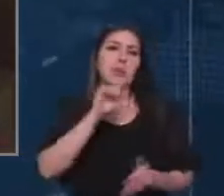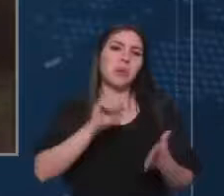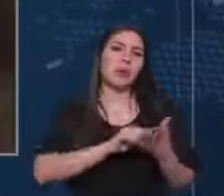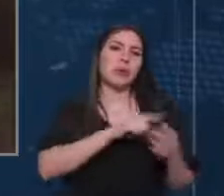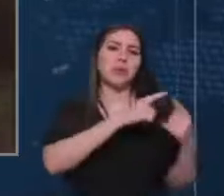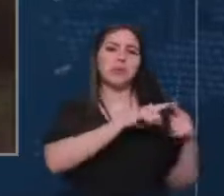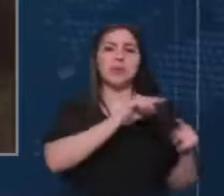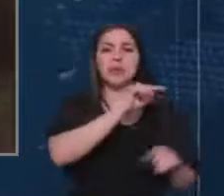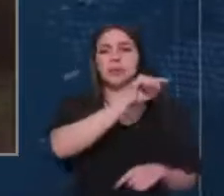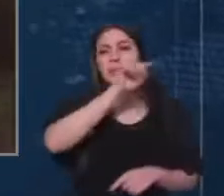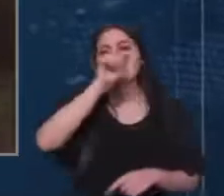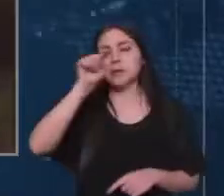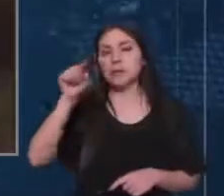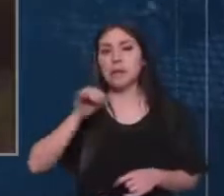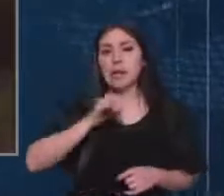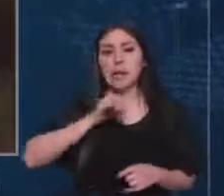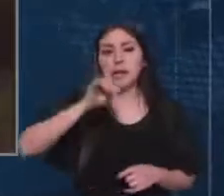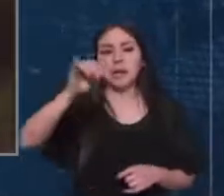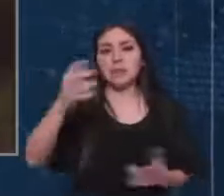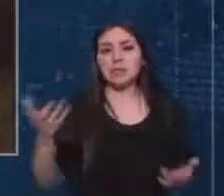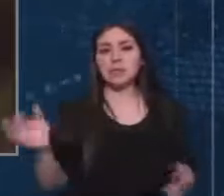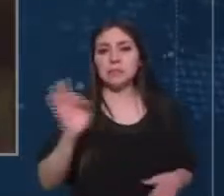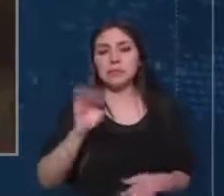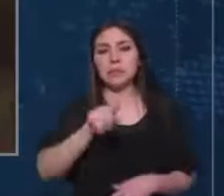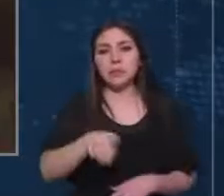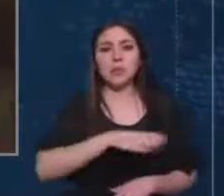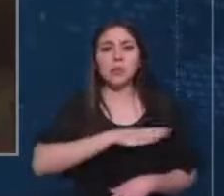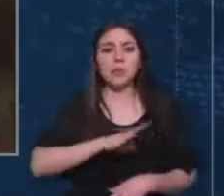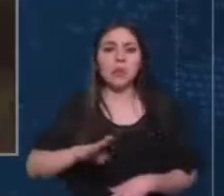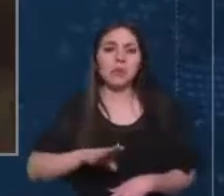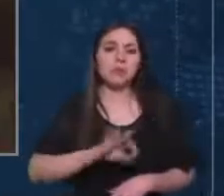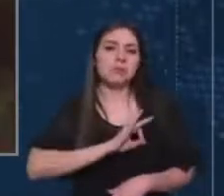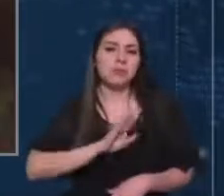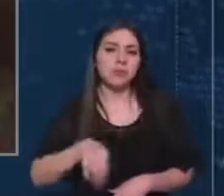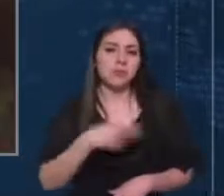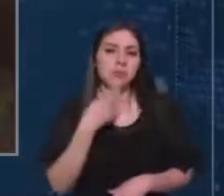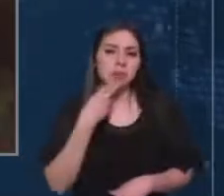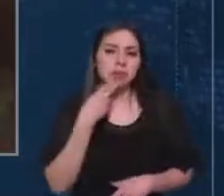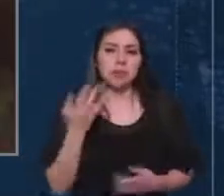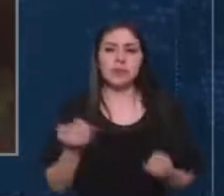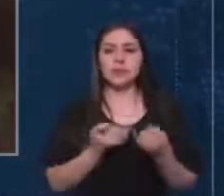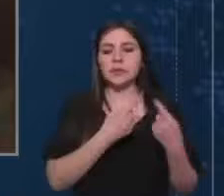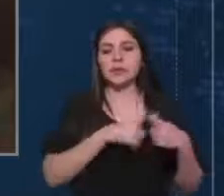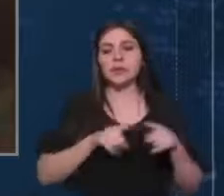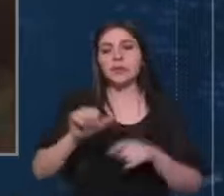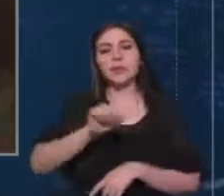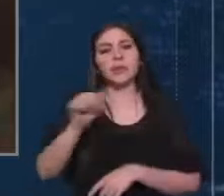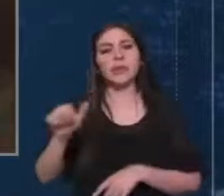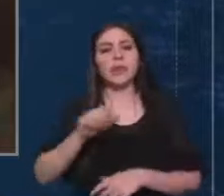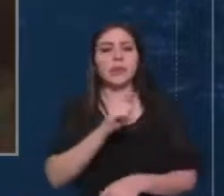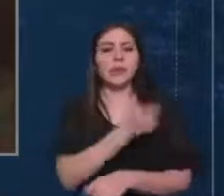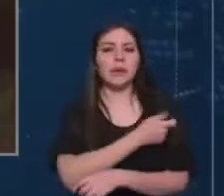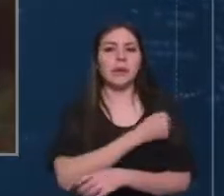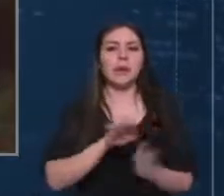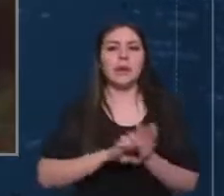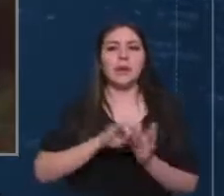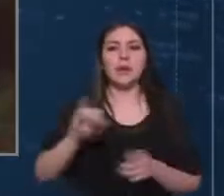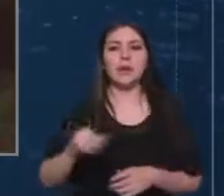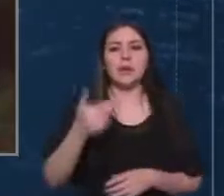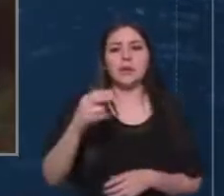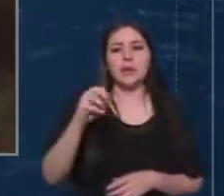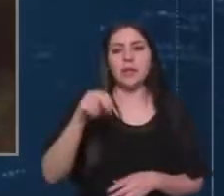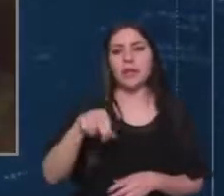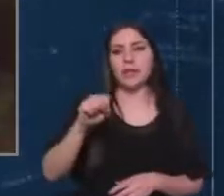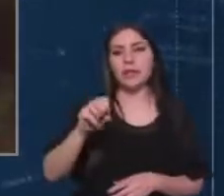es quizá una solución óptima, ¿no? Es el caso también, bueno, de otras vacunas como Novavax y Janssen, pues que